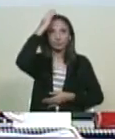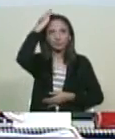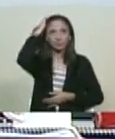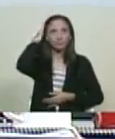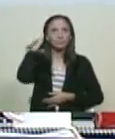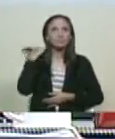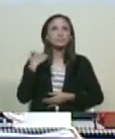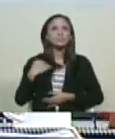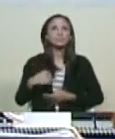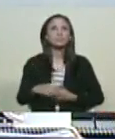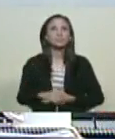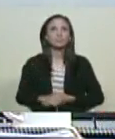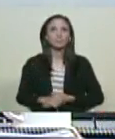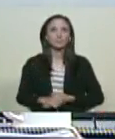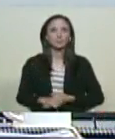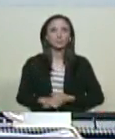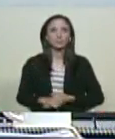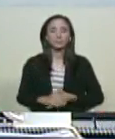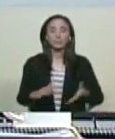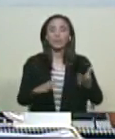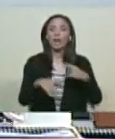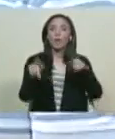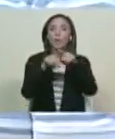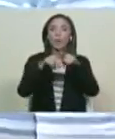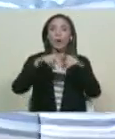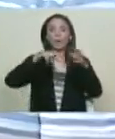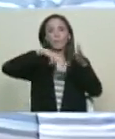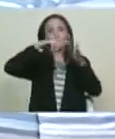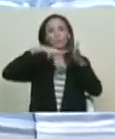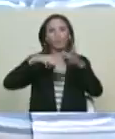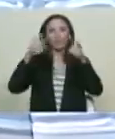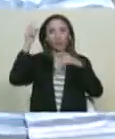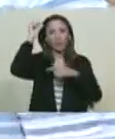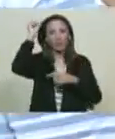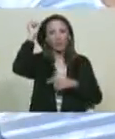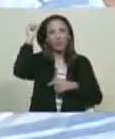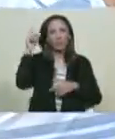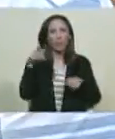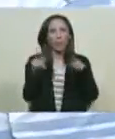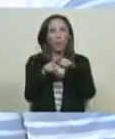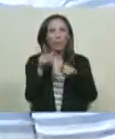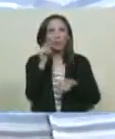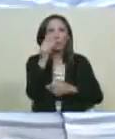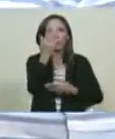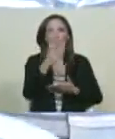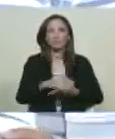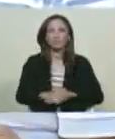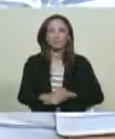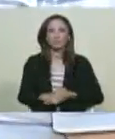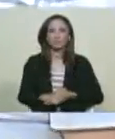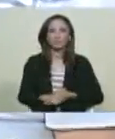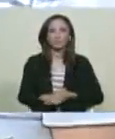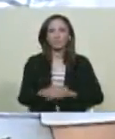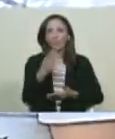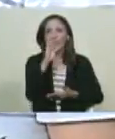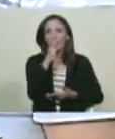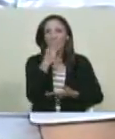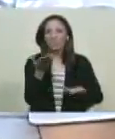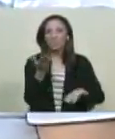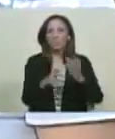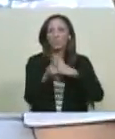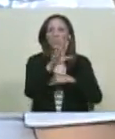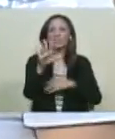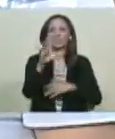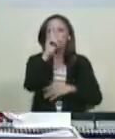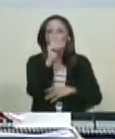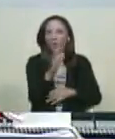Guillermo, vale, está igualito. Píntate el pelo, igual que Flores, que Ramón Flores. Mira, parece que tuviera 25